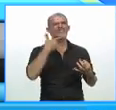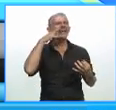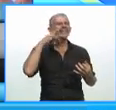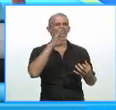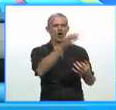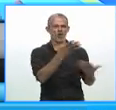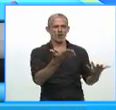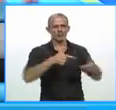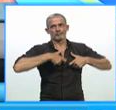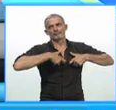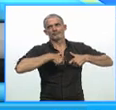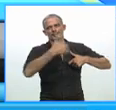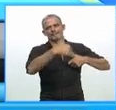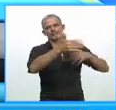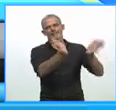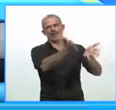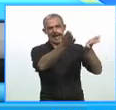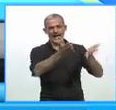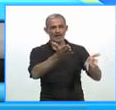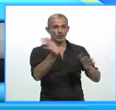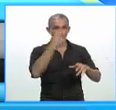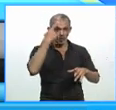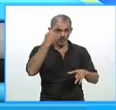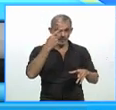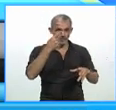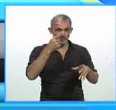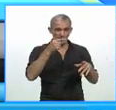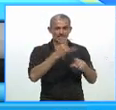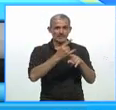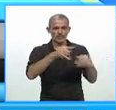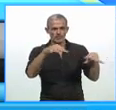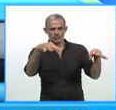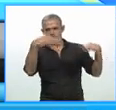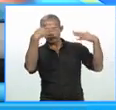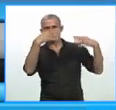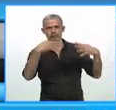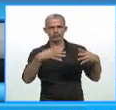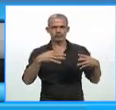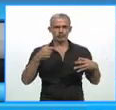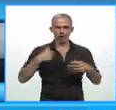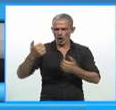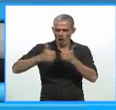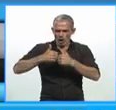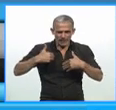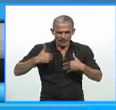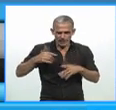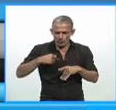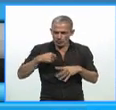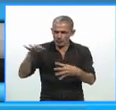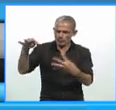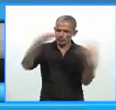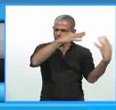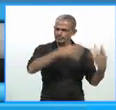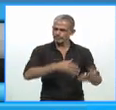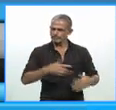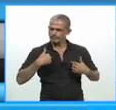euros que tuvo. Y uno imagina que atrae los focos de atención tenerlo ahí en el medio de la competición, que te está apuntalando, que te está dando una indicación.